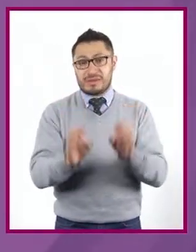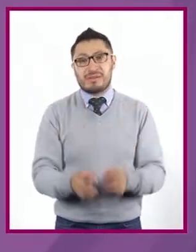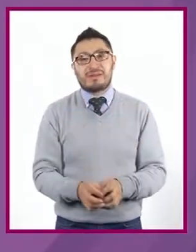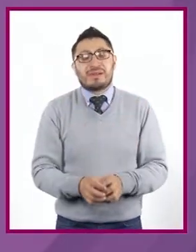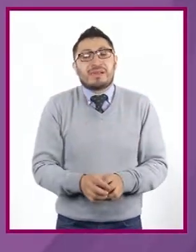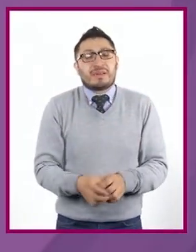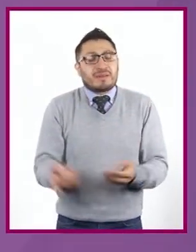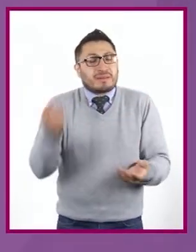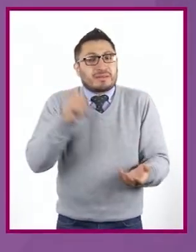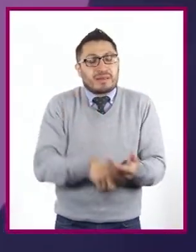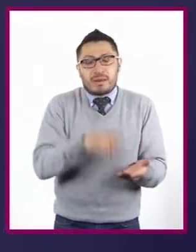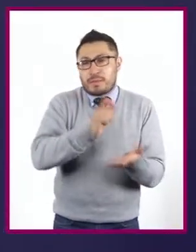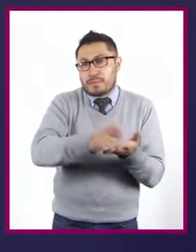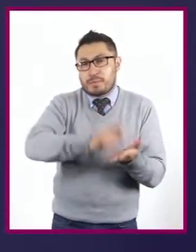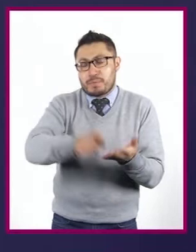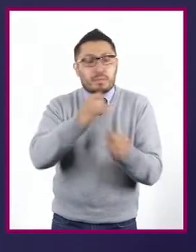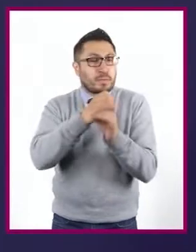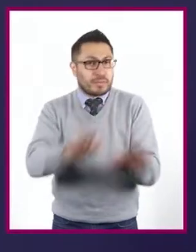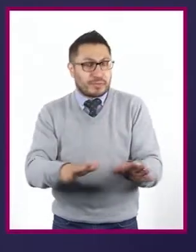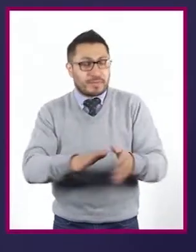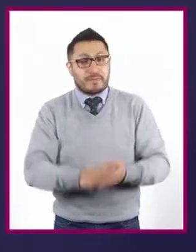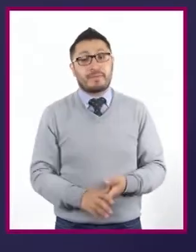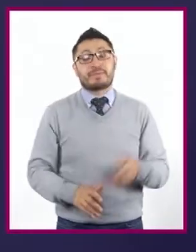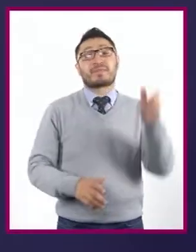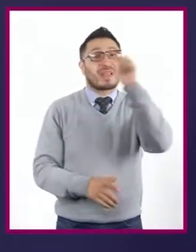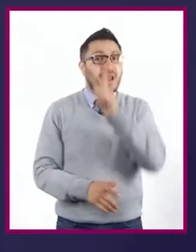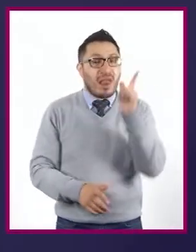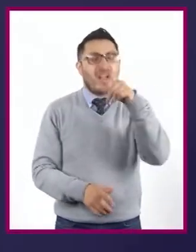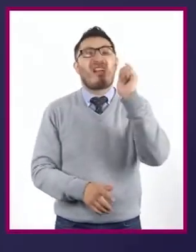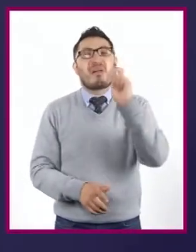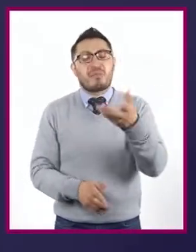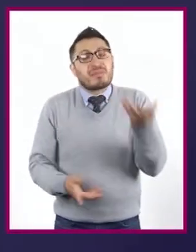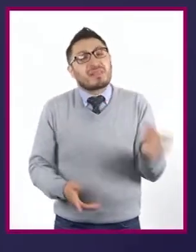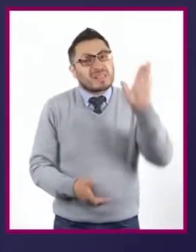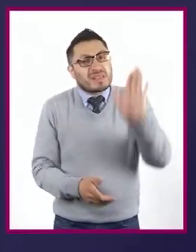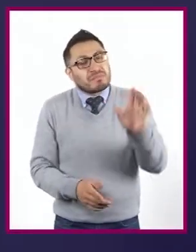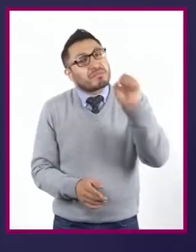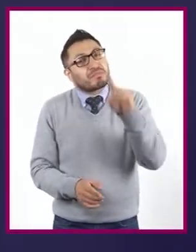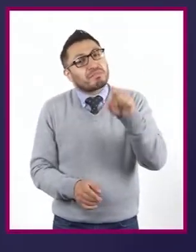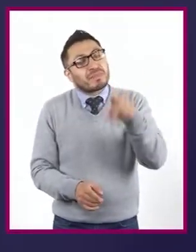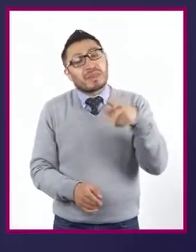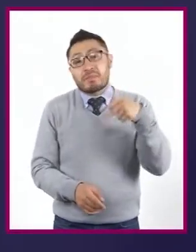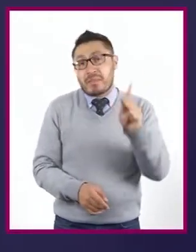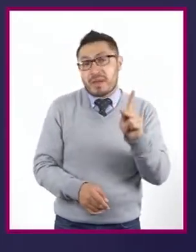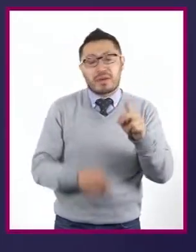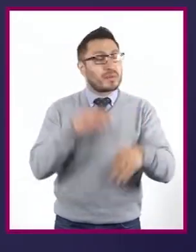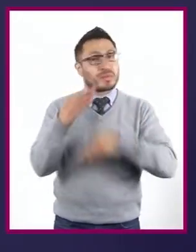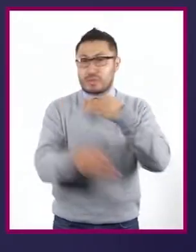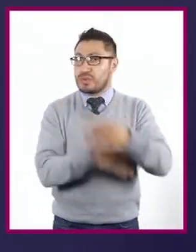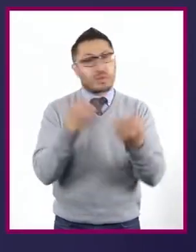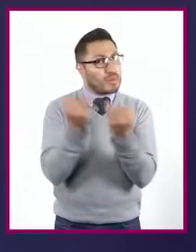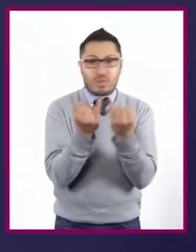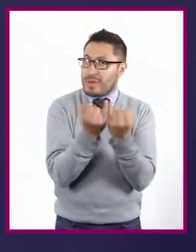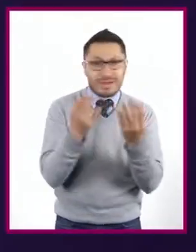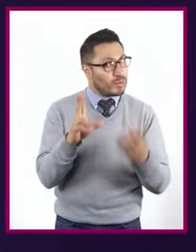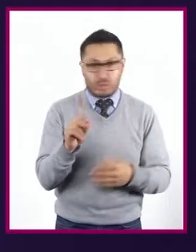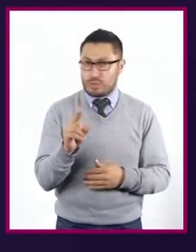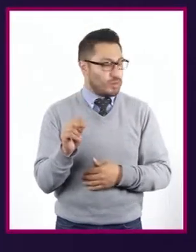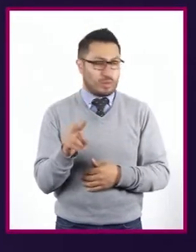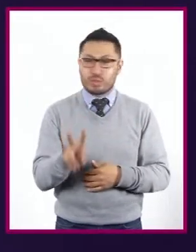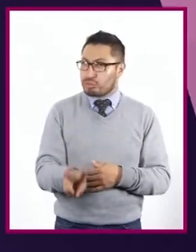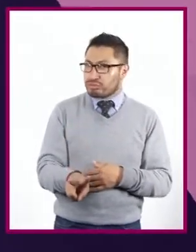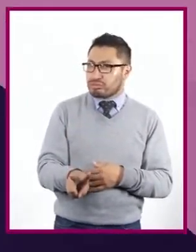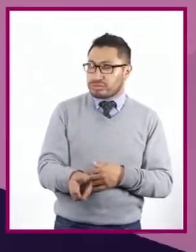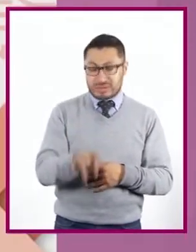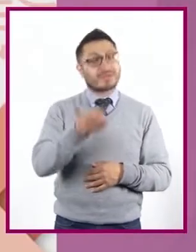informativas. El lenguaje, maestro, parece que es lo mismo, pero no todo es igual, ¿verdad? En